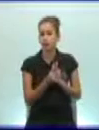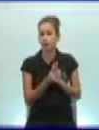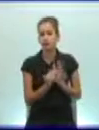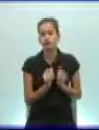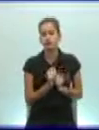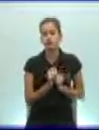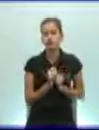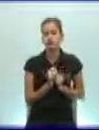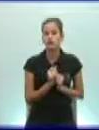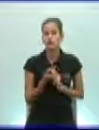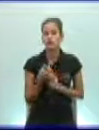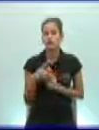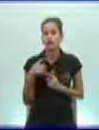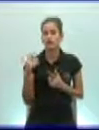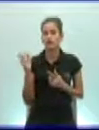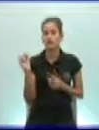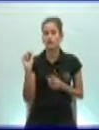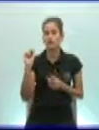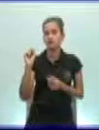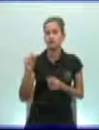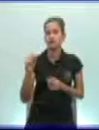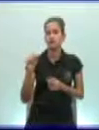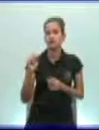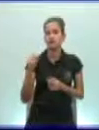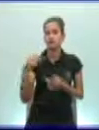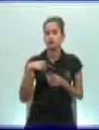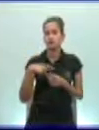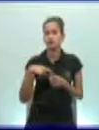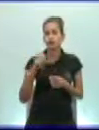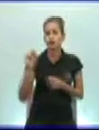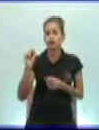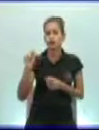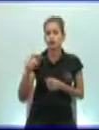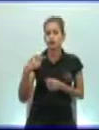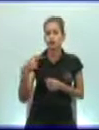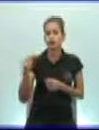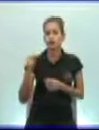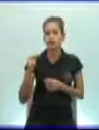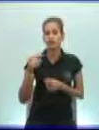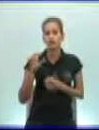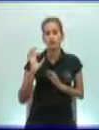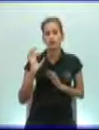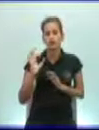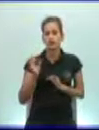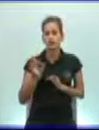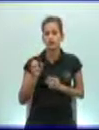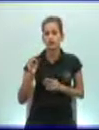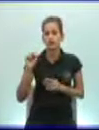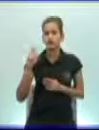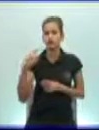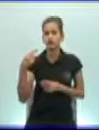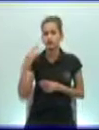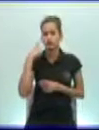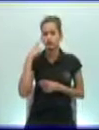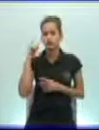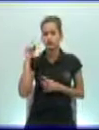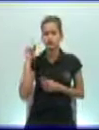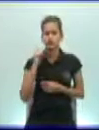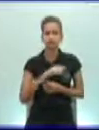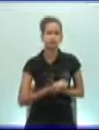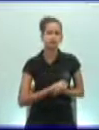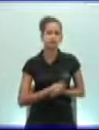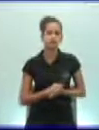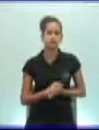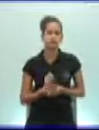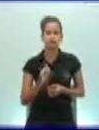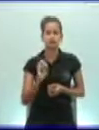núcleo del predicado es el verbo, la forma verbal. Escapó, fíjense que se deriva del verbo escapar. Vamos a